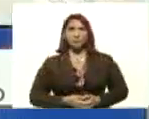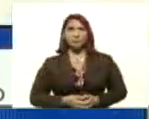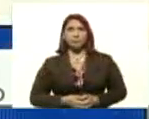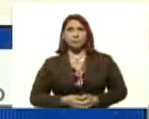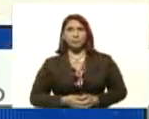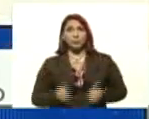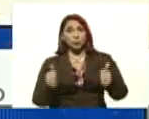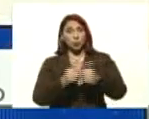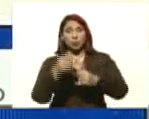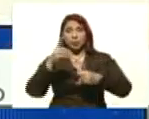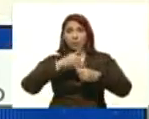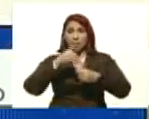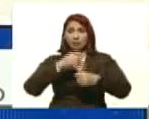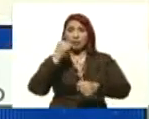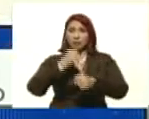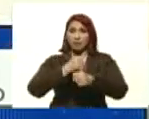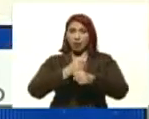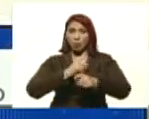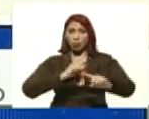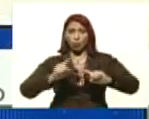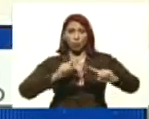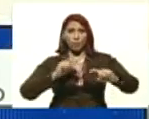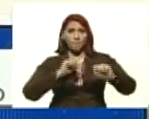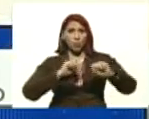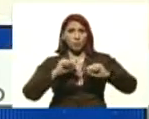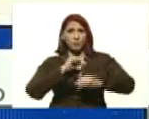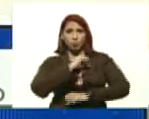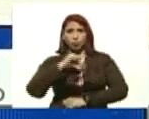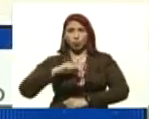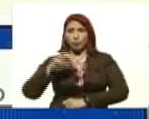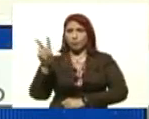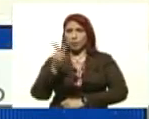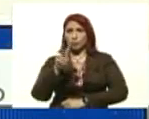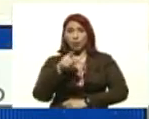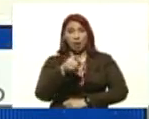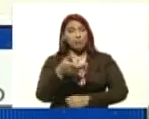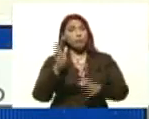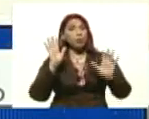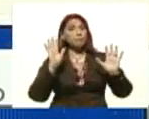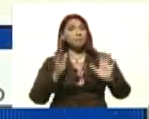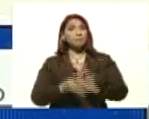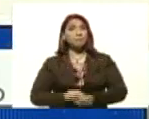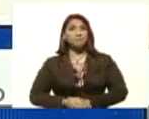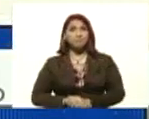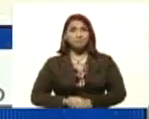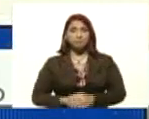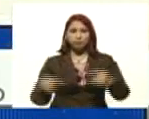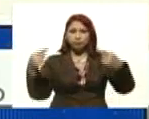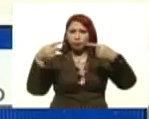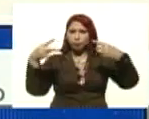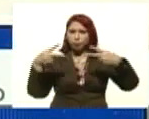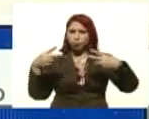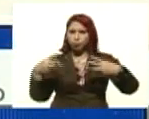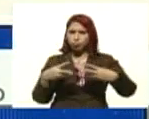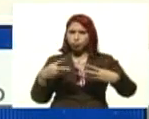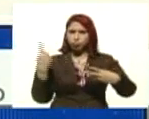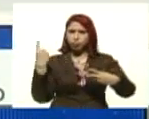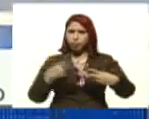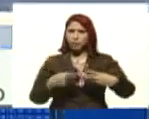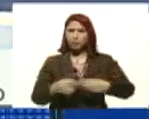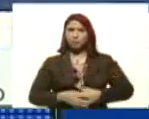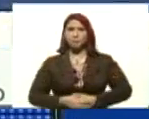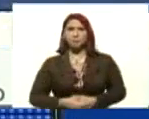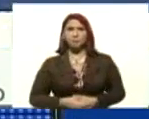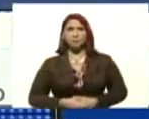Y con la data de trabajo y acción del movimiento Somos Venezuela. Ahí está, pues. Cruzadito.